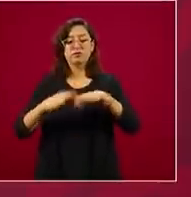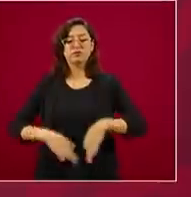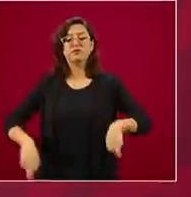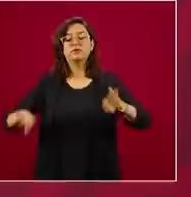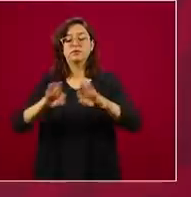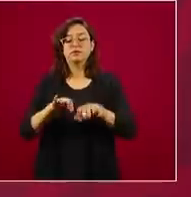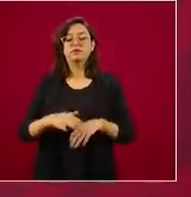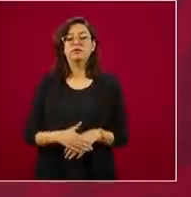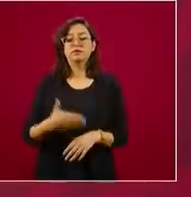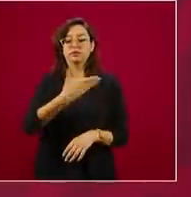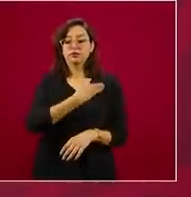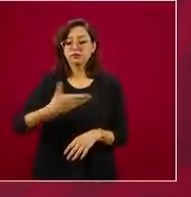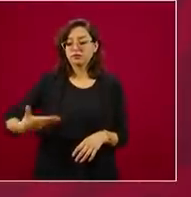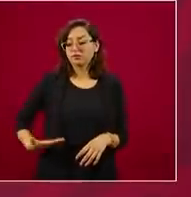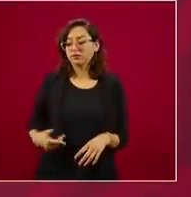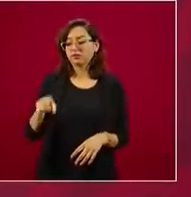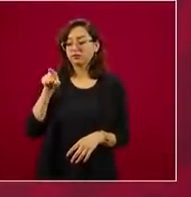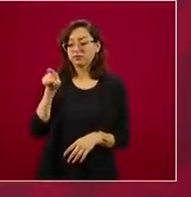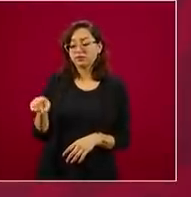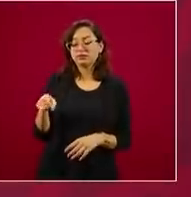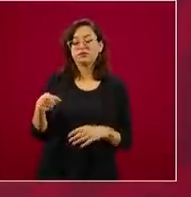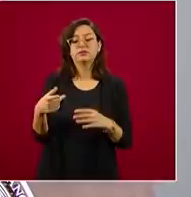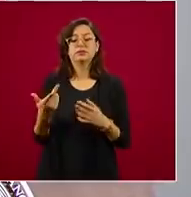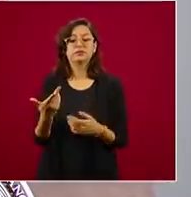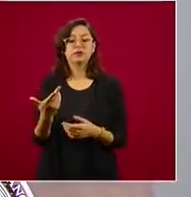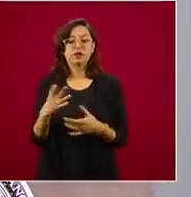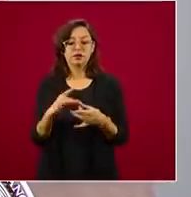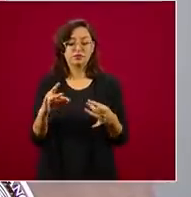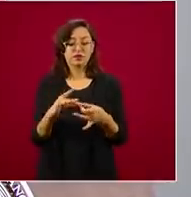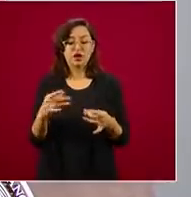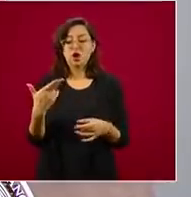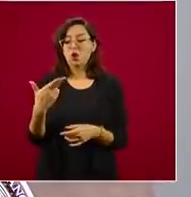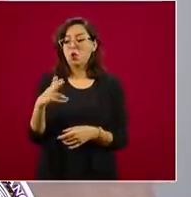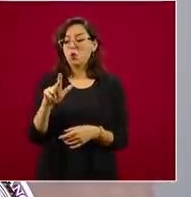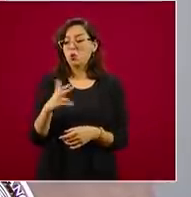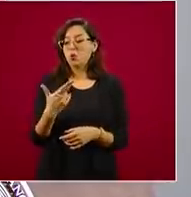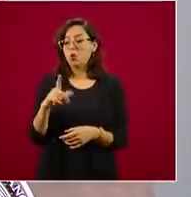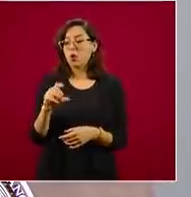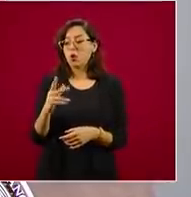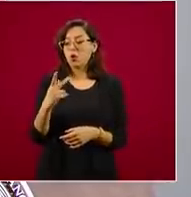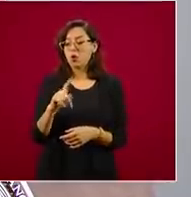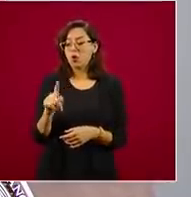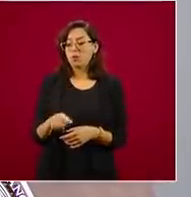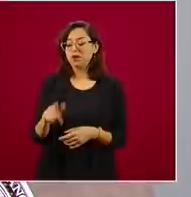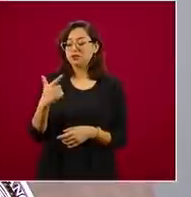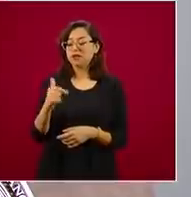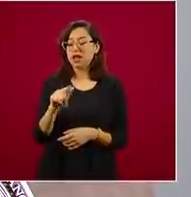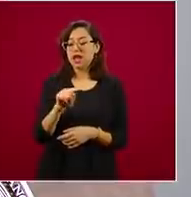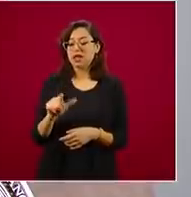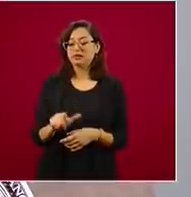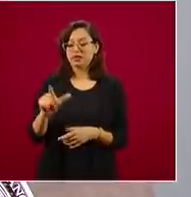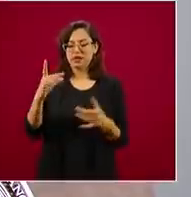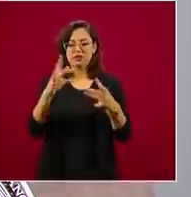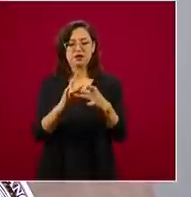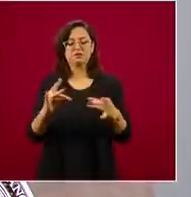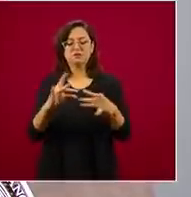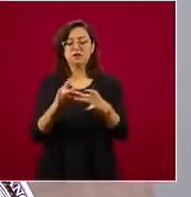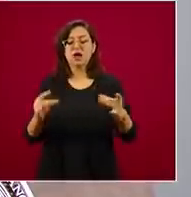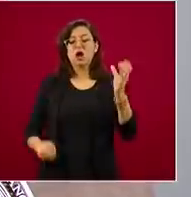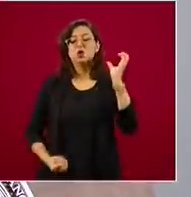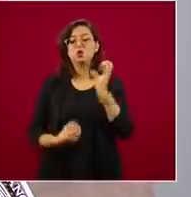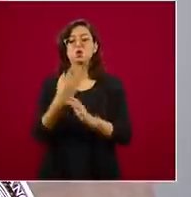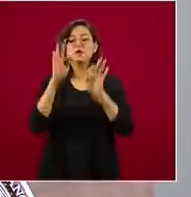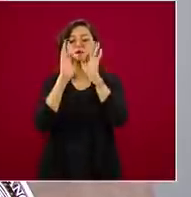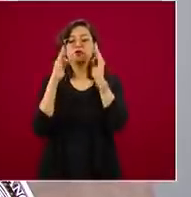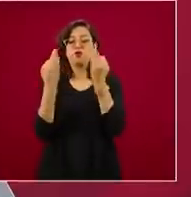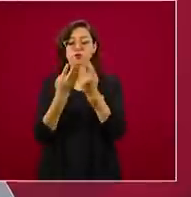Hugo López-Gatell nos expondrá los ejes centrales del plan de transición a la nueva